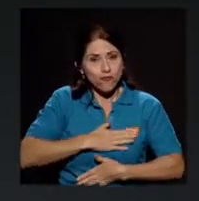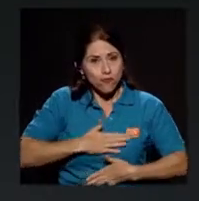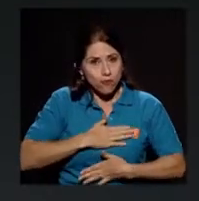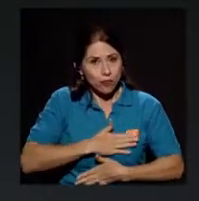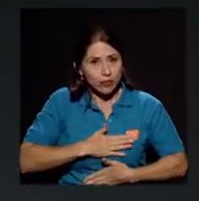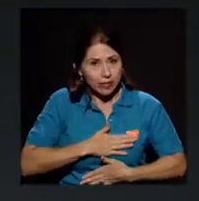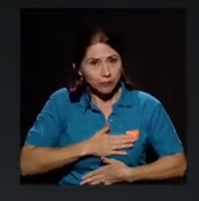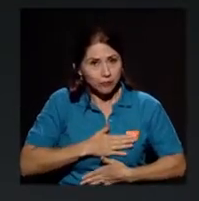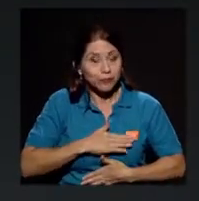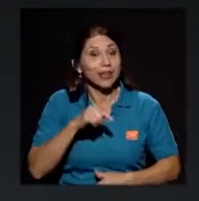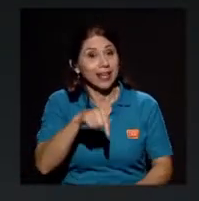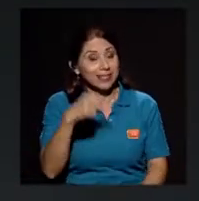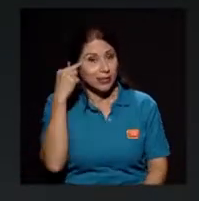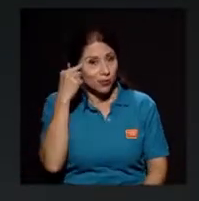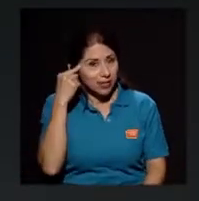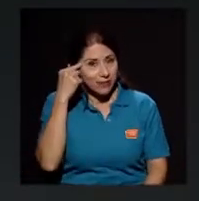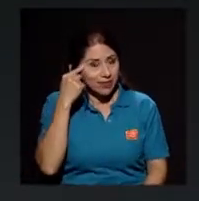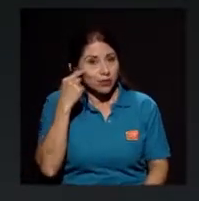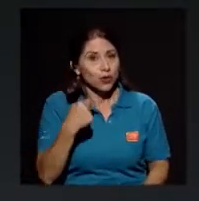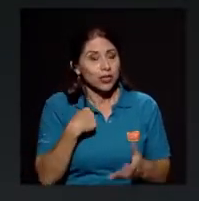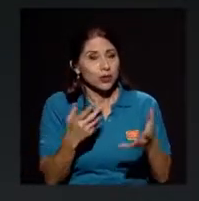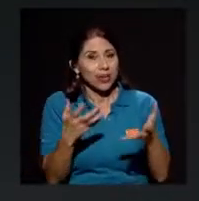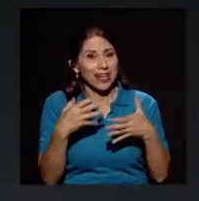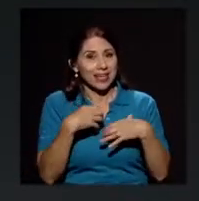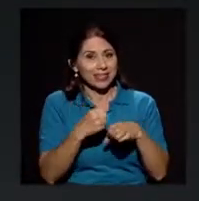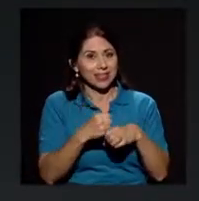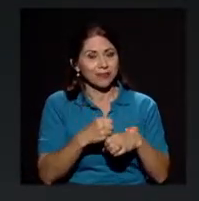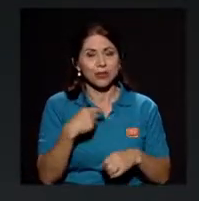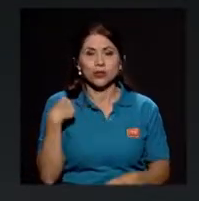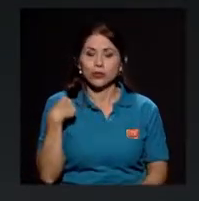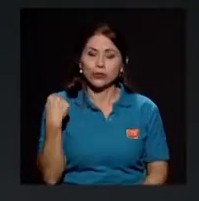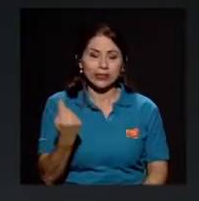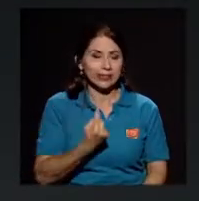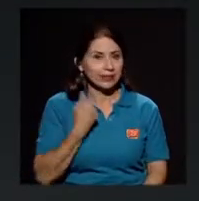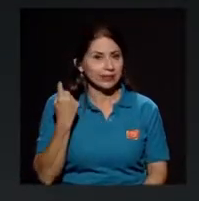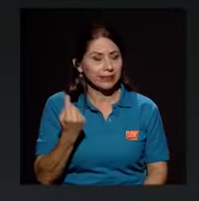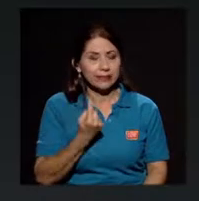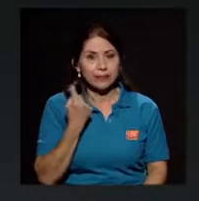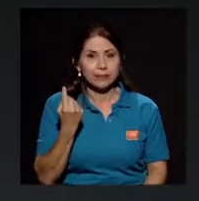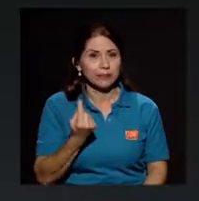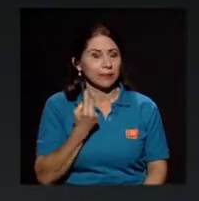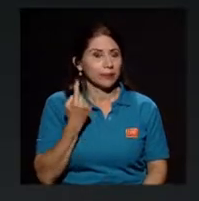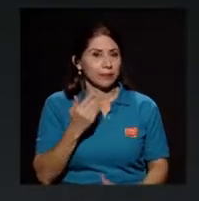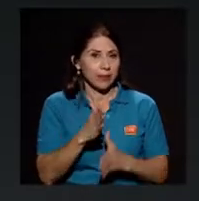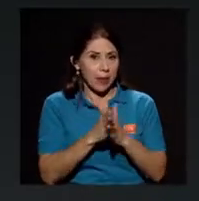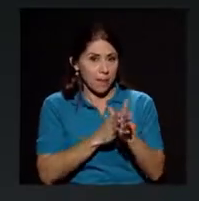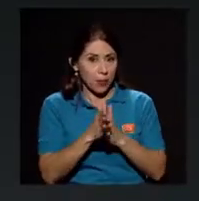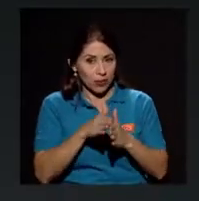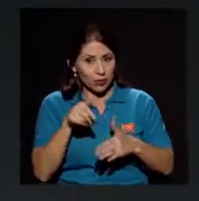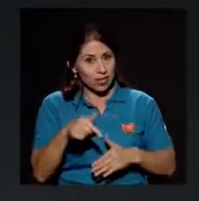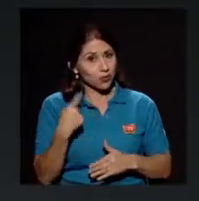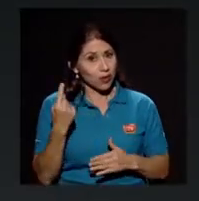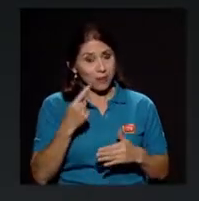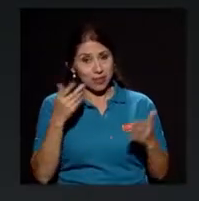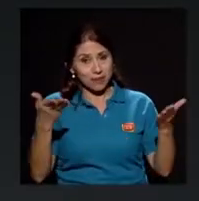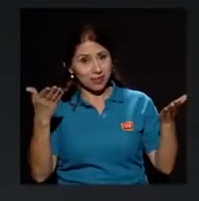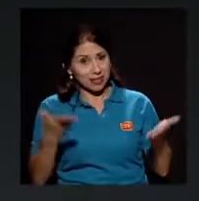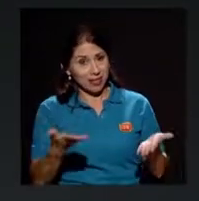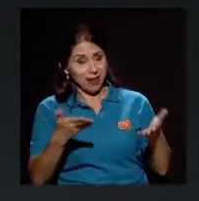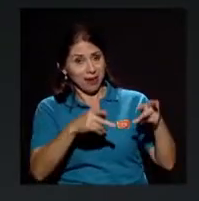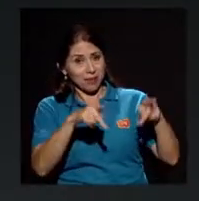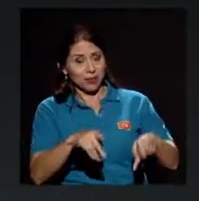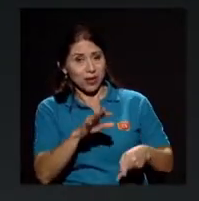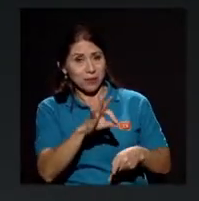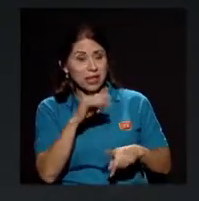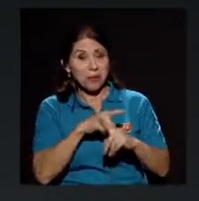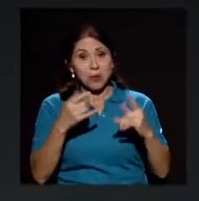reflexión que quería hacer yo no en este segmento solamente presento al invitado y en esta ocasión